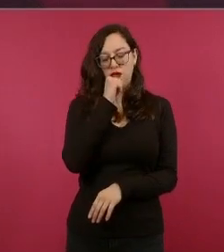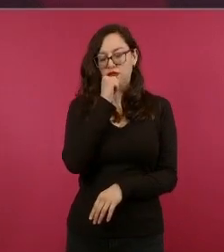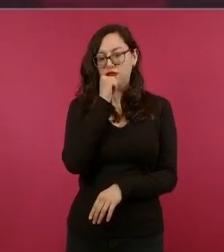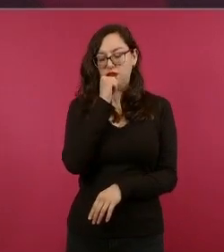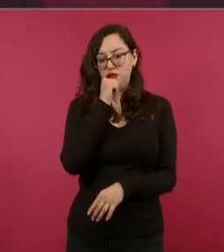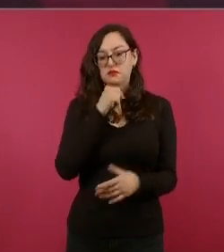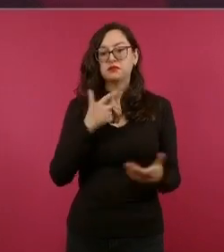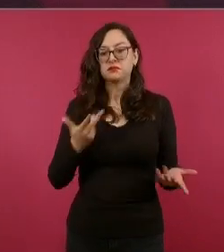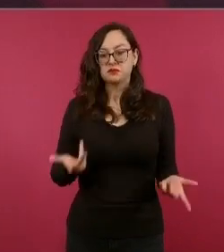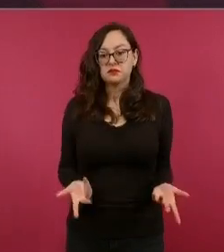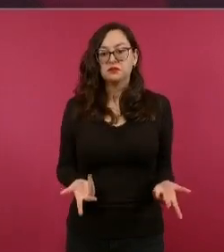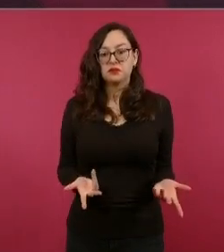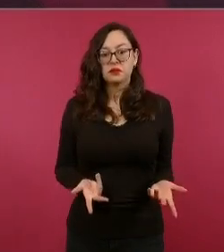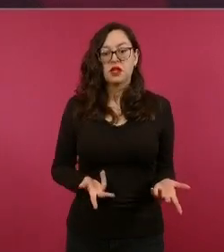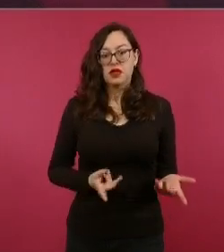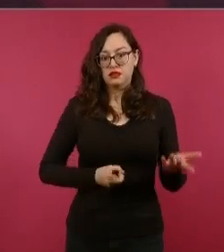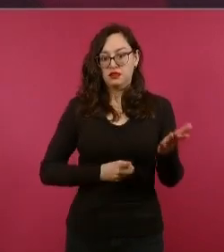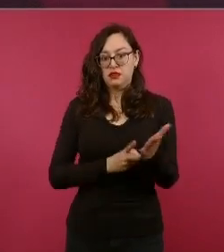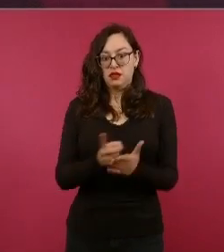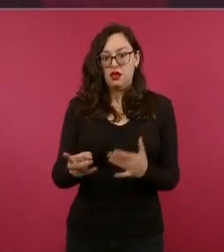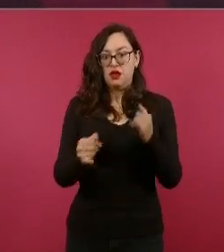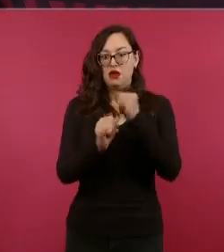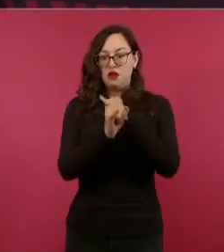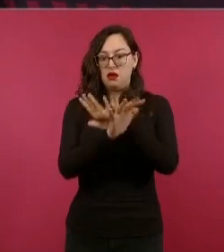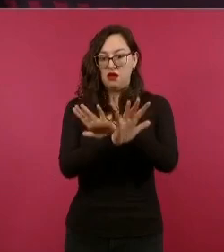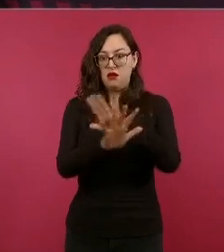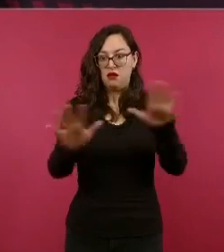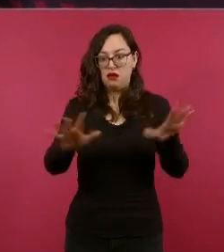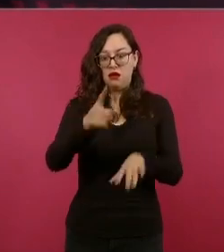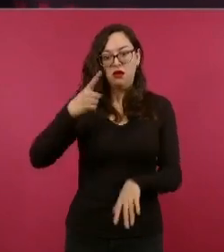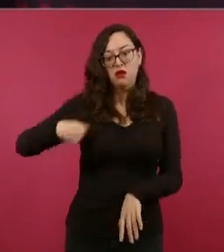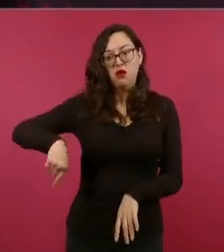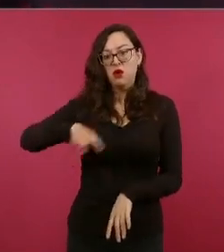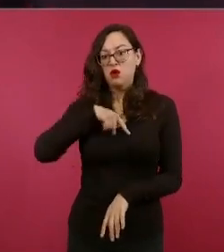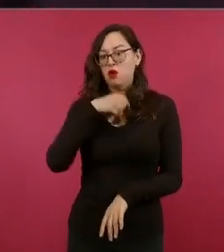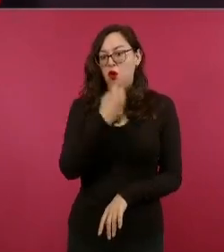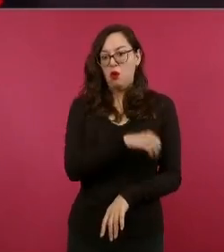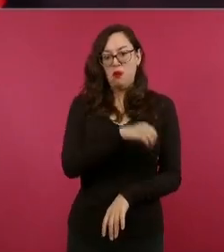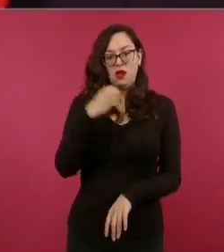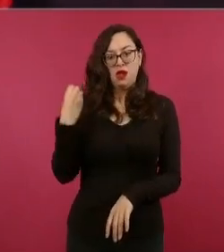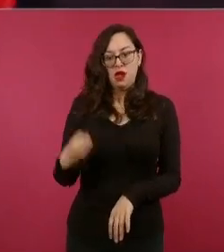Y tenemos que garantizar el derecho a la información.